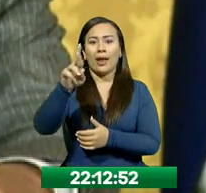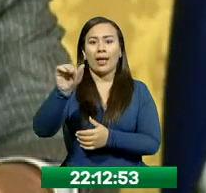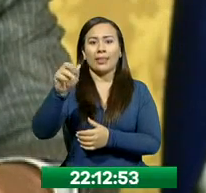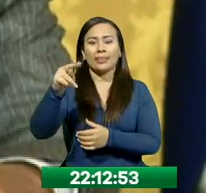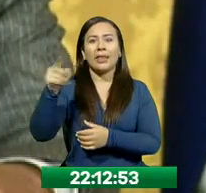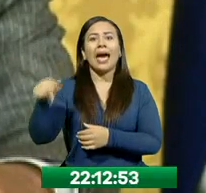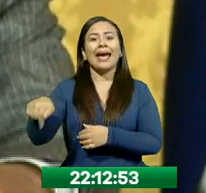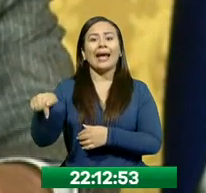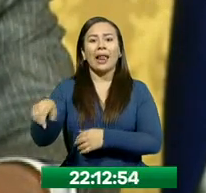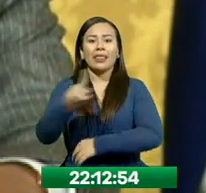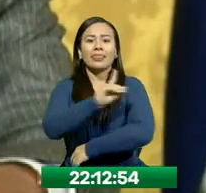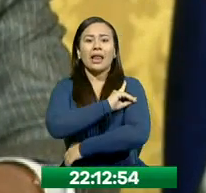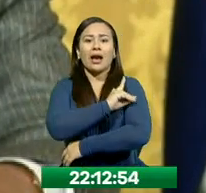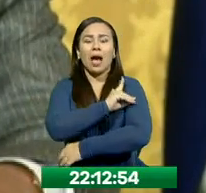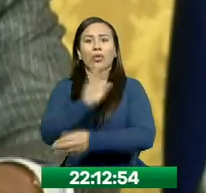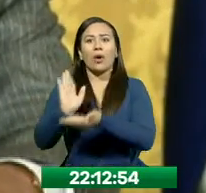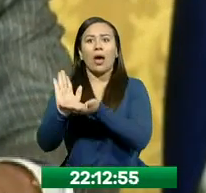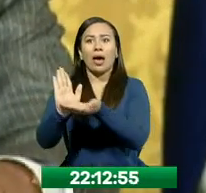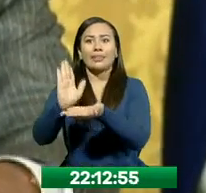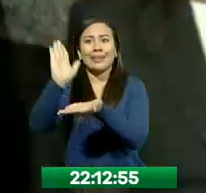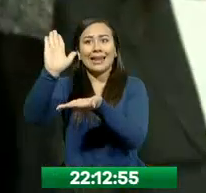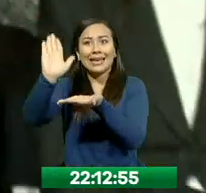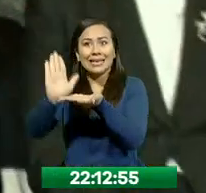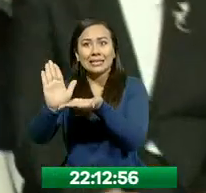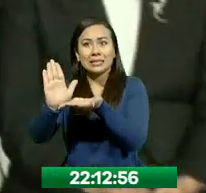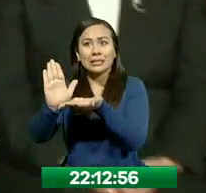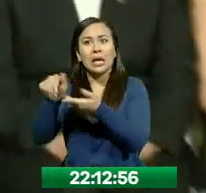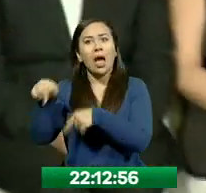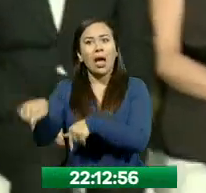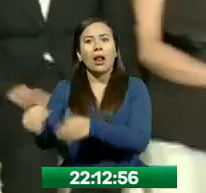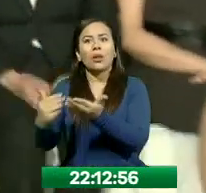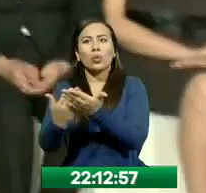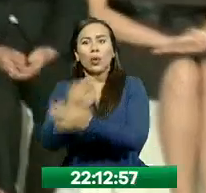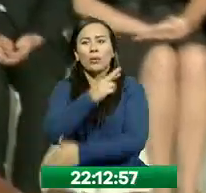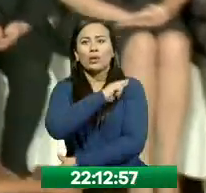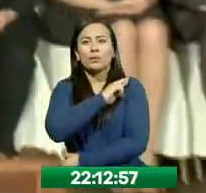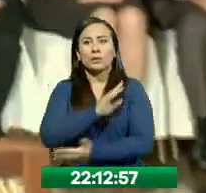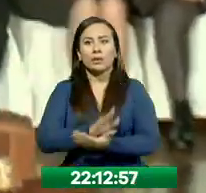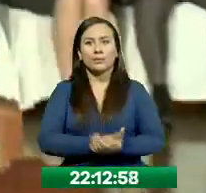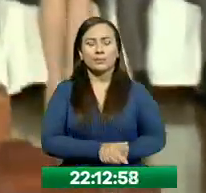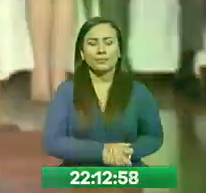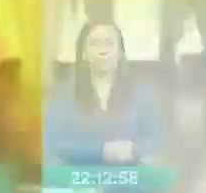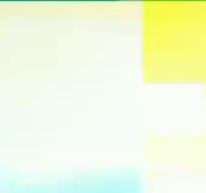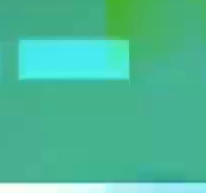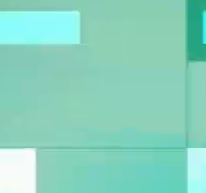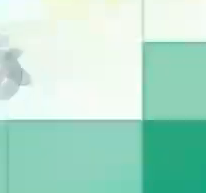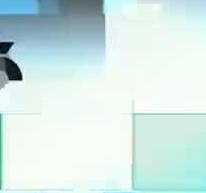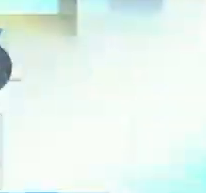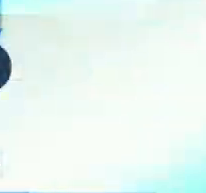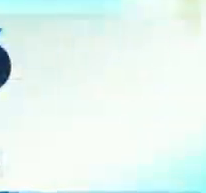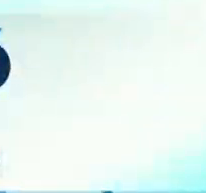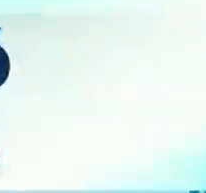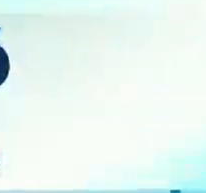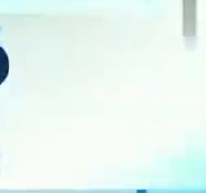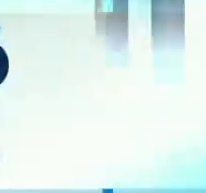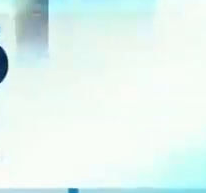del Instituto Ecuatoriano de Seguridad Social. En Quito informó Adriana Rojas.